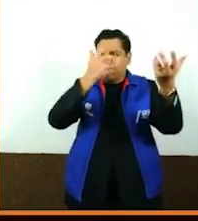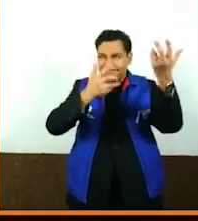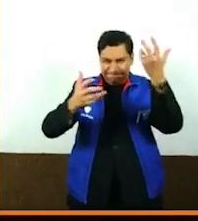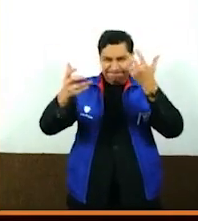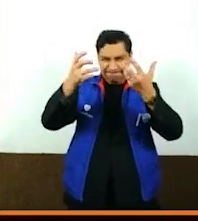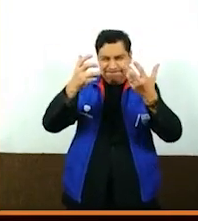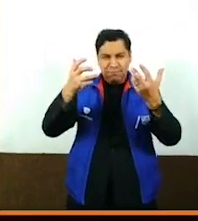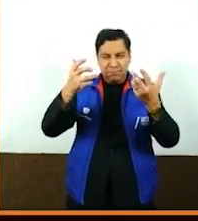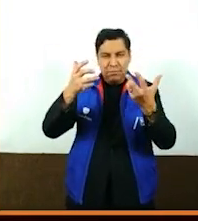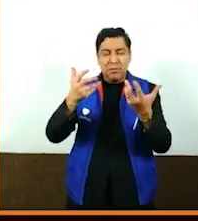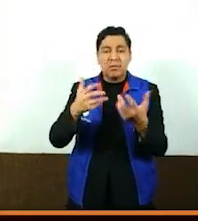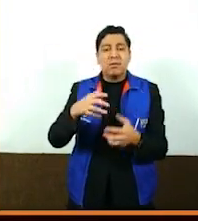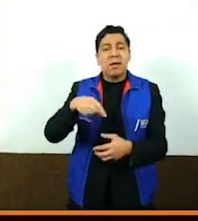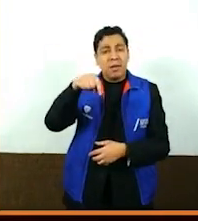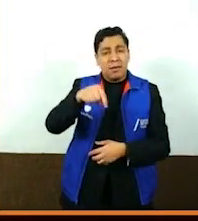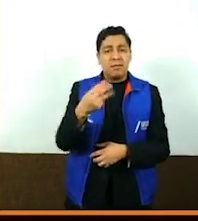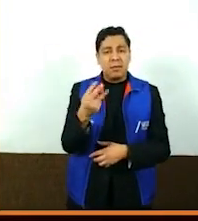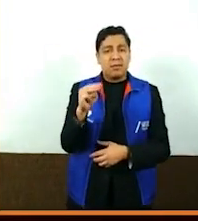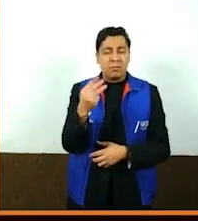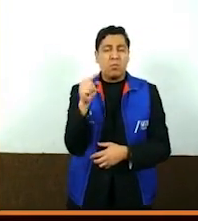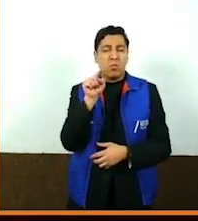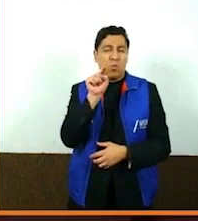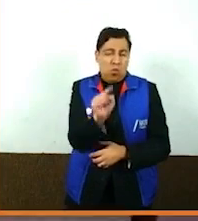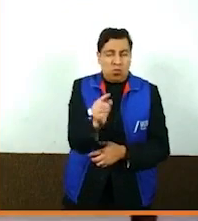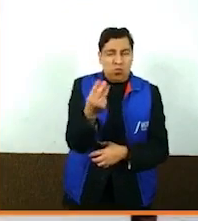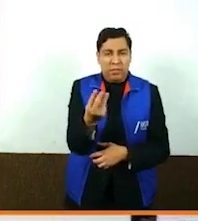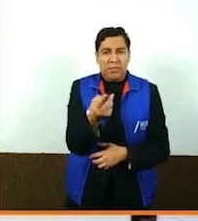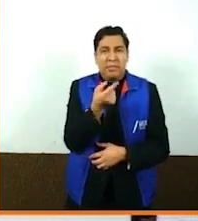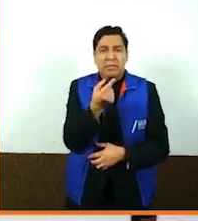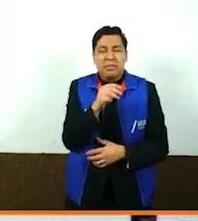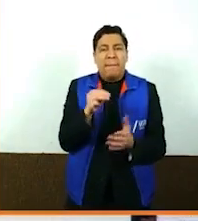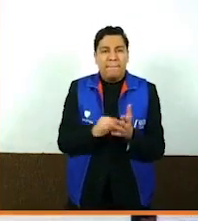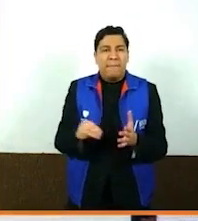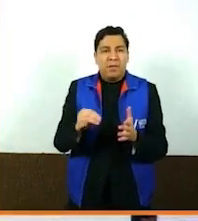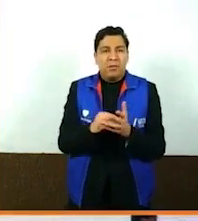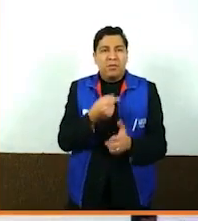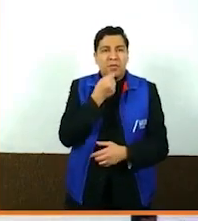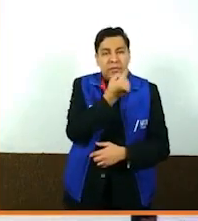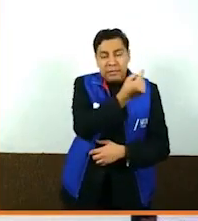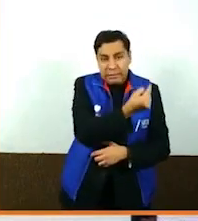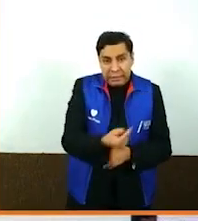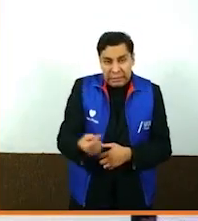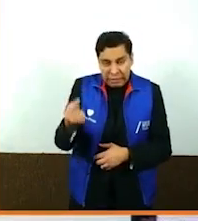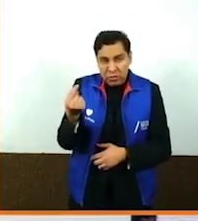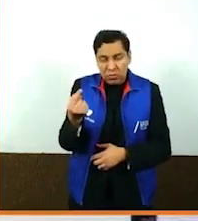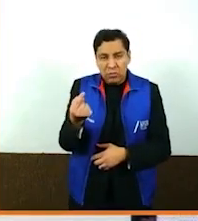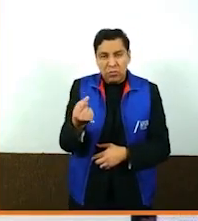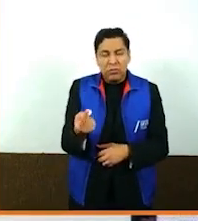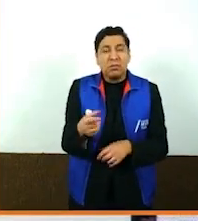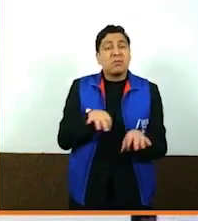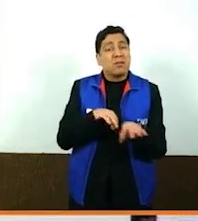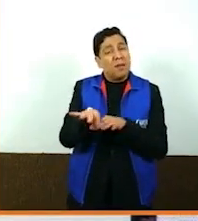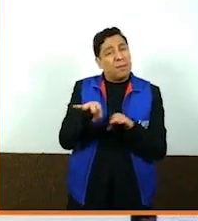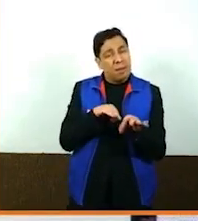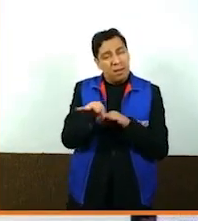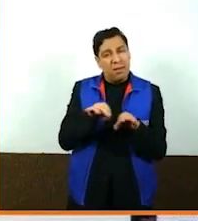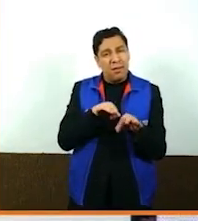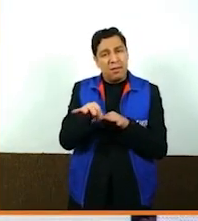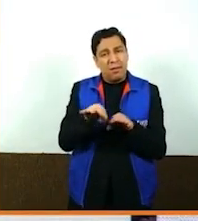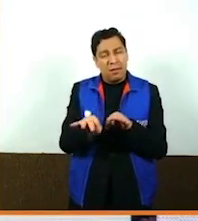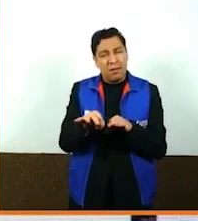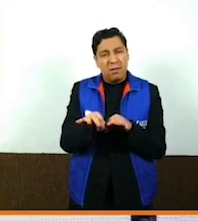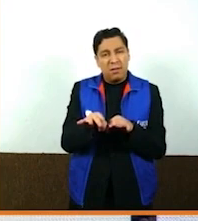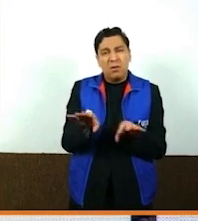tiene 3.3 millones de niños y niñas de 5 a 17 años que trabajan, y la mayoría lo